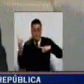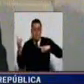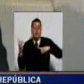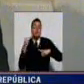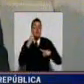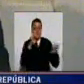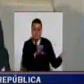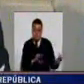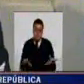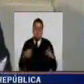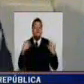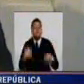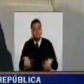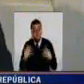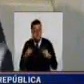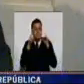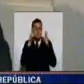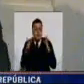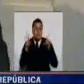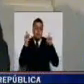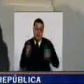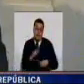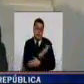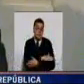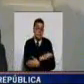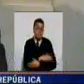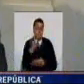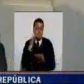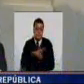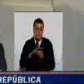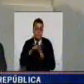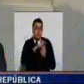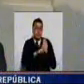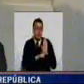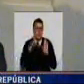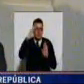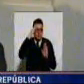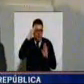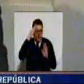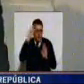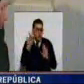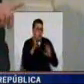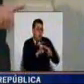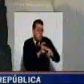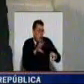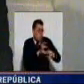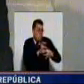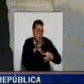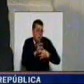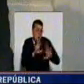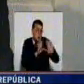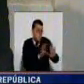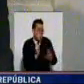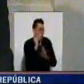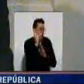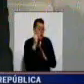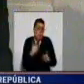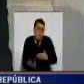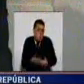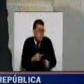de actuar debidamente, con independencia de la afiliación política de cada uno de ustedes y de las inmensas